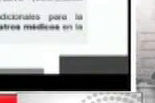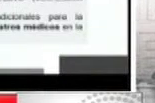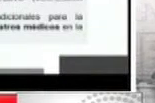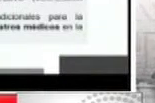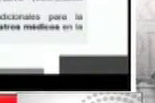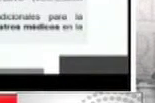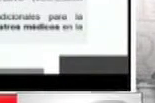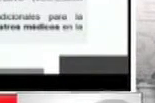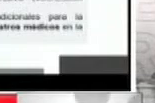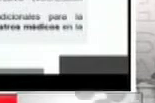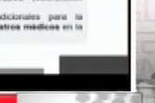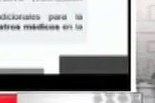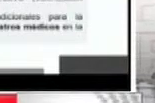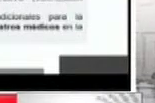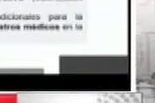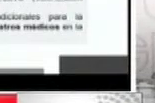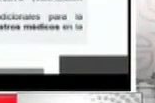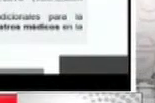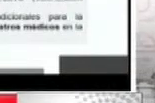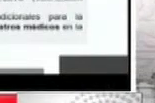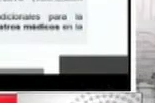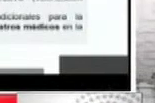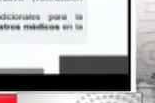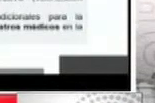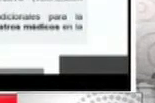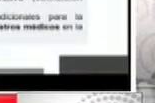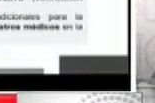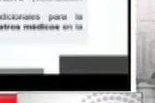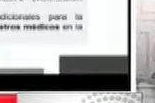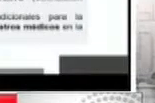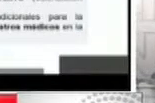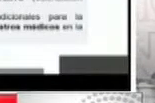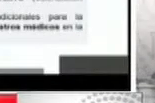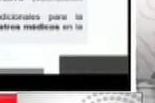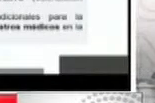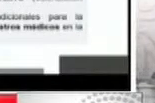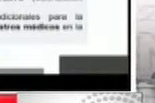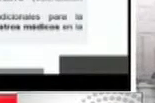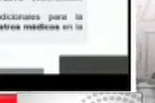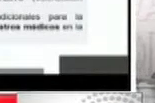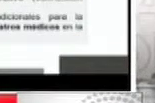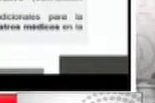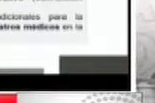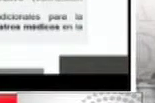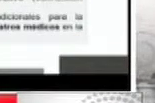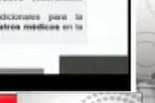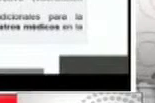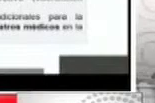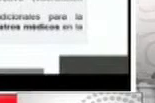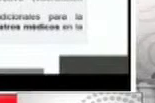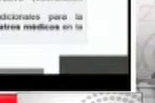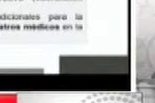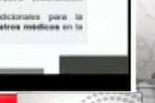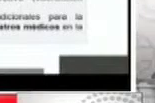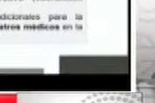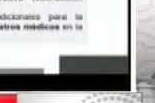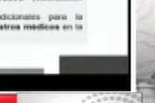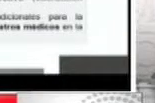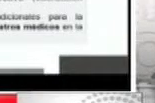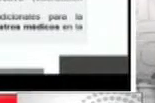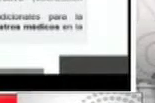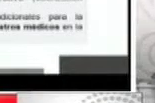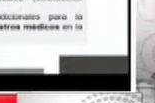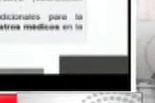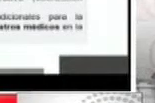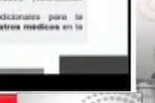ver, vemos cómo han ido evolucionando los presupuestos del sector salud. En